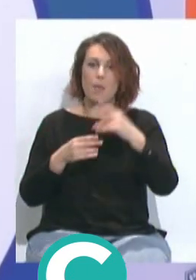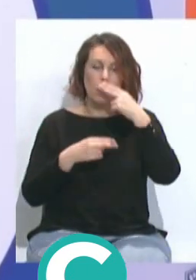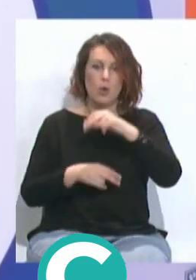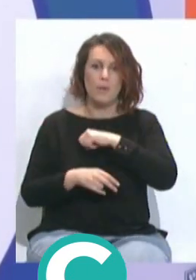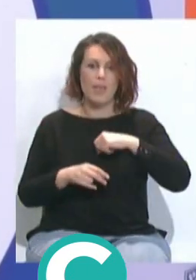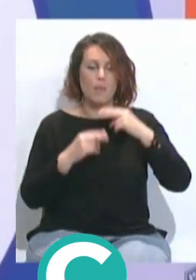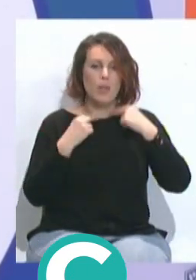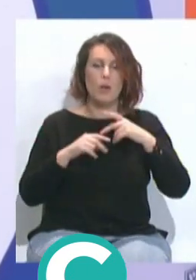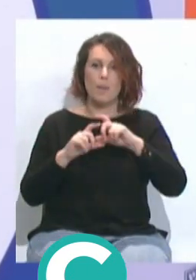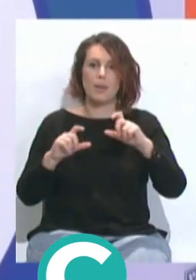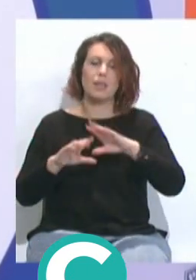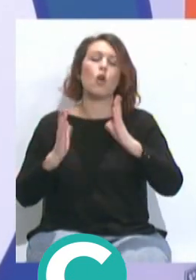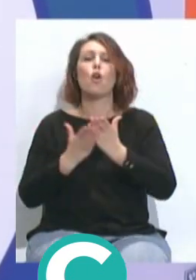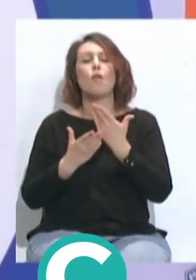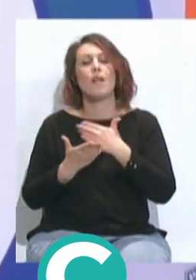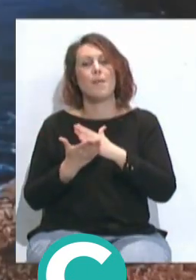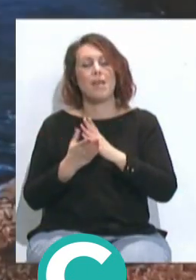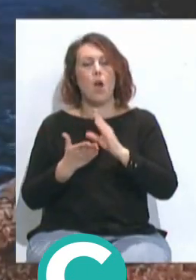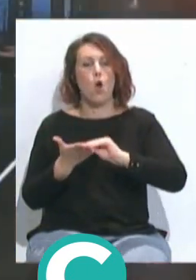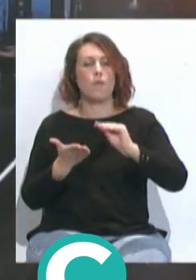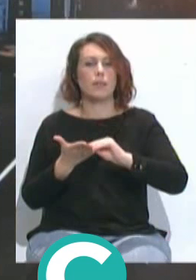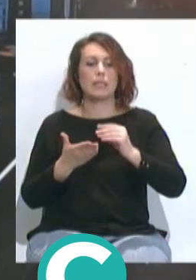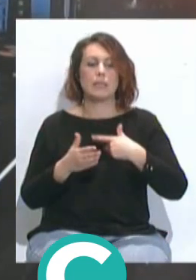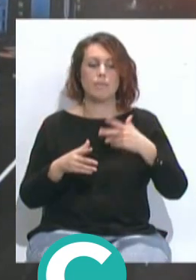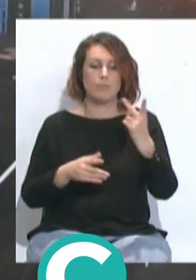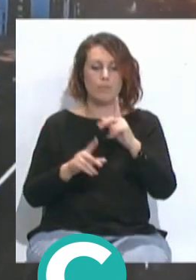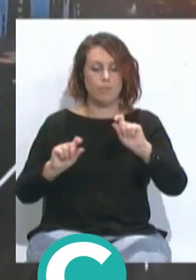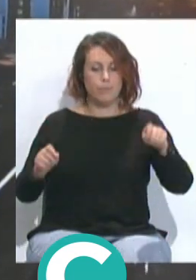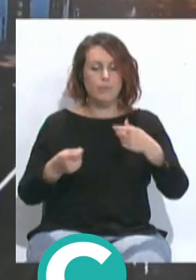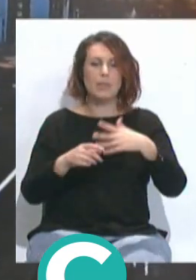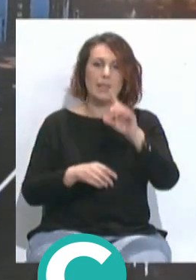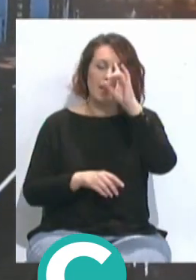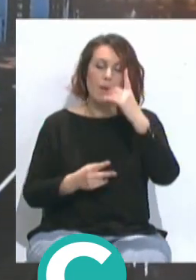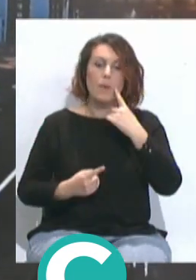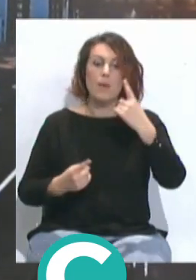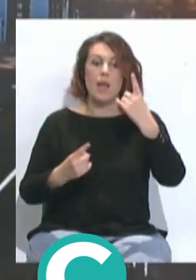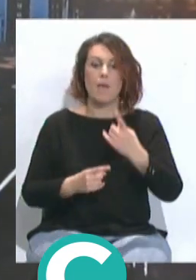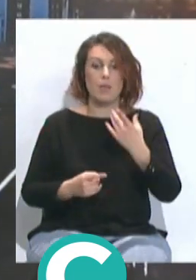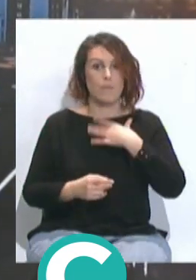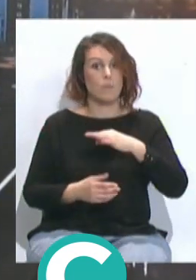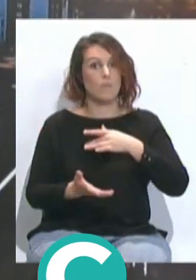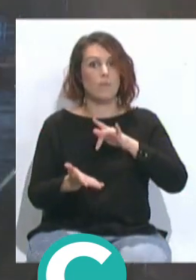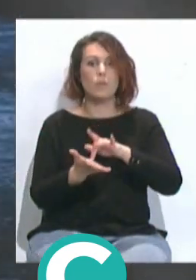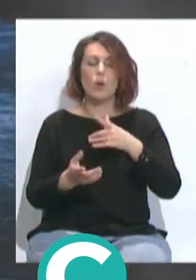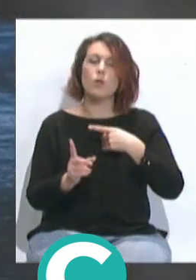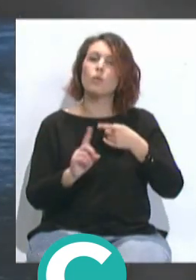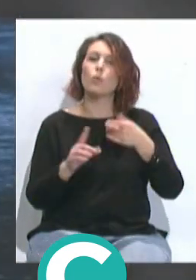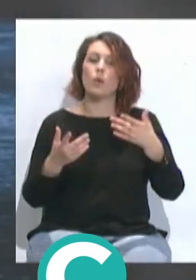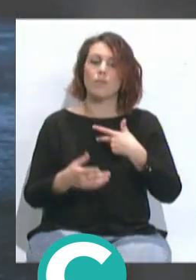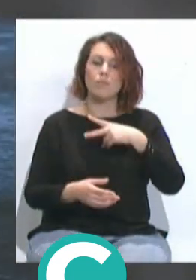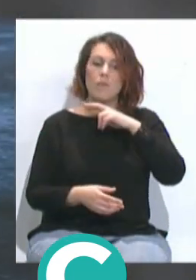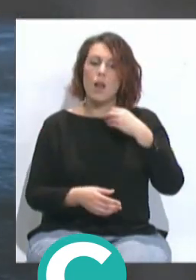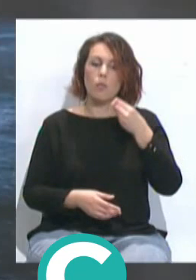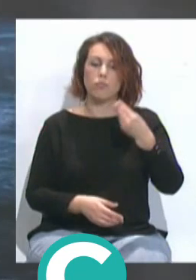diputación y la empresa Global Media Office hace posible el desarrollo de esta iniciativa pionera que tiene como objetivo poner en valor las